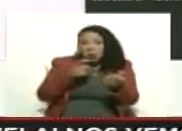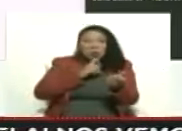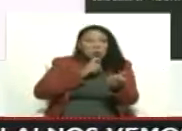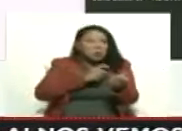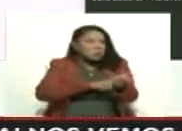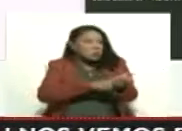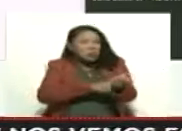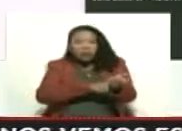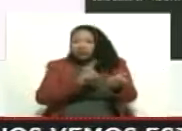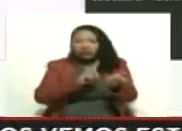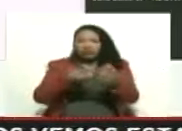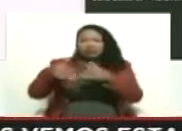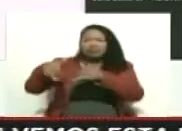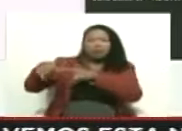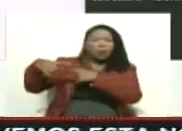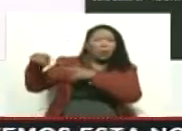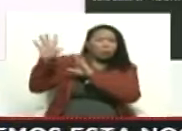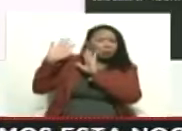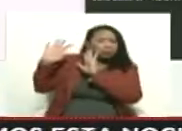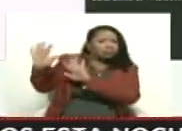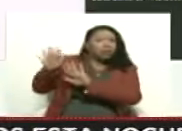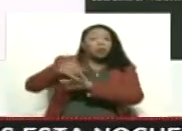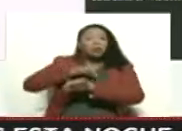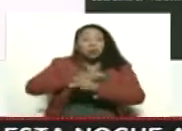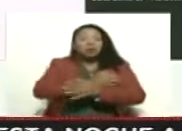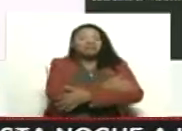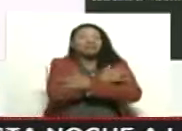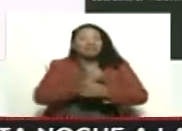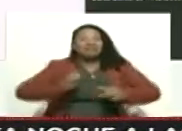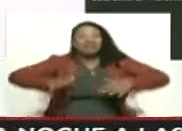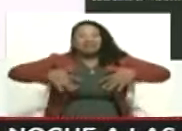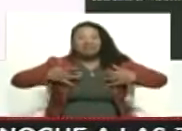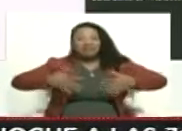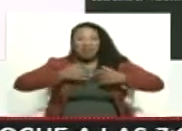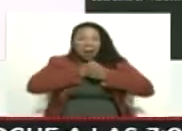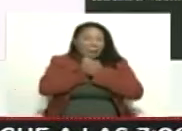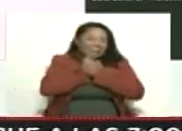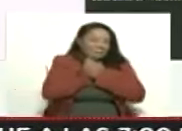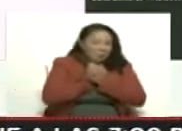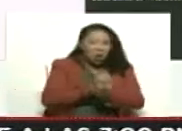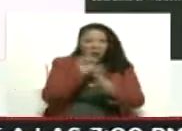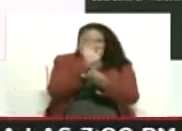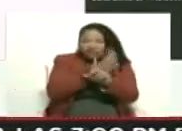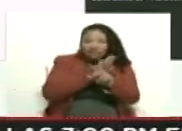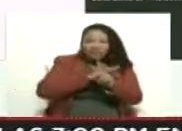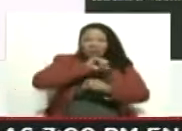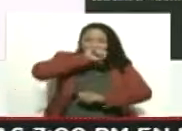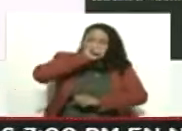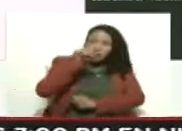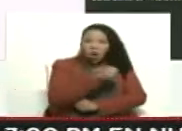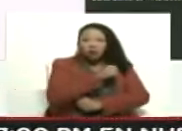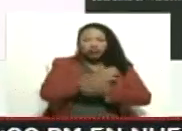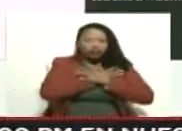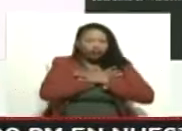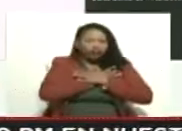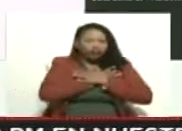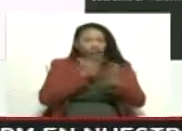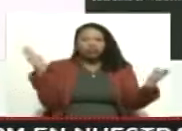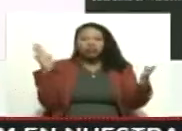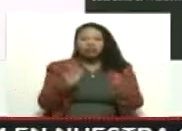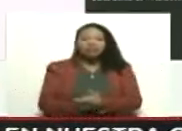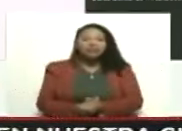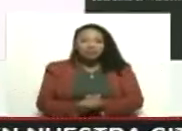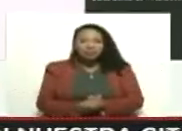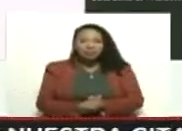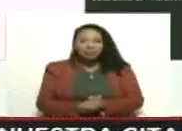nosotros cuando nos vamos a dar un abrazo nos damos un abrazo con alegría con amor con cariño y de corazón y